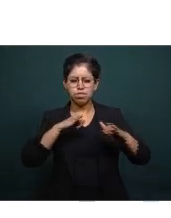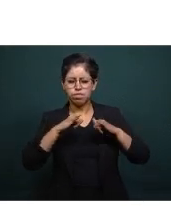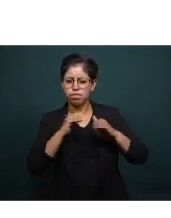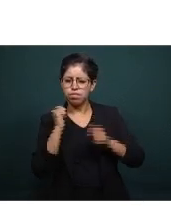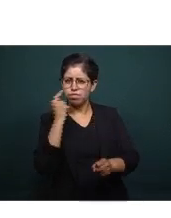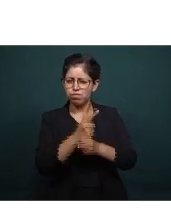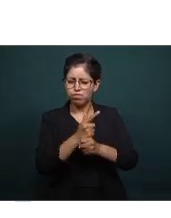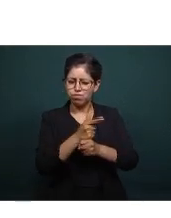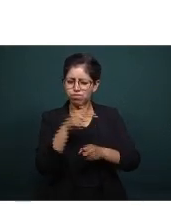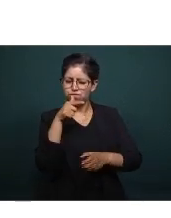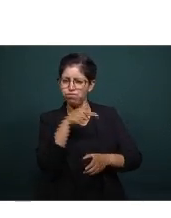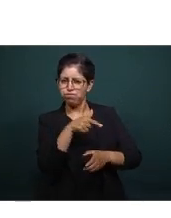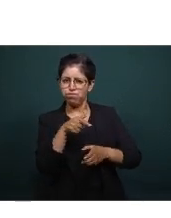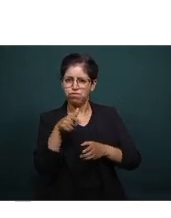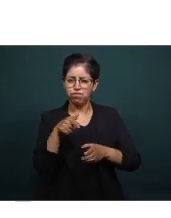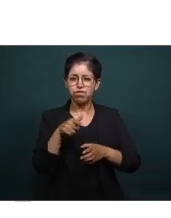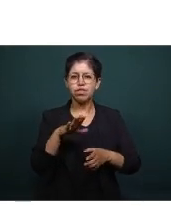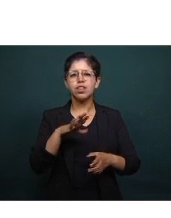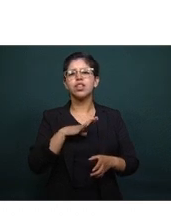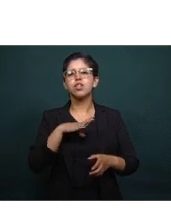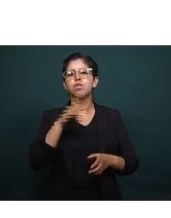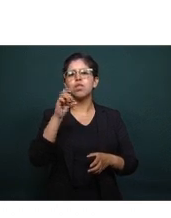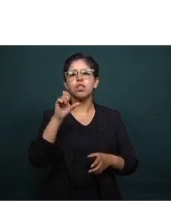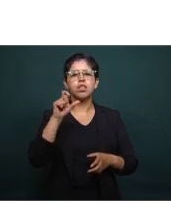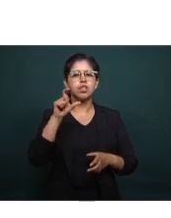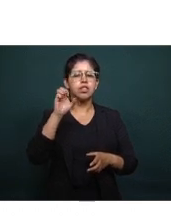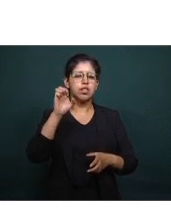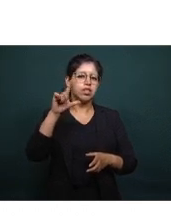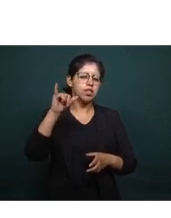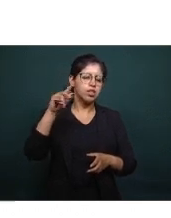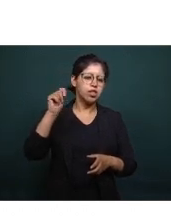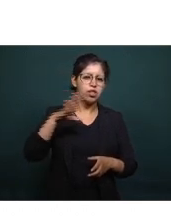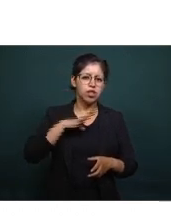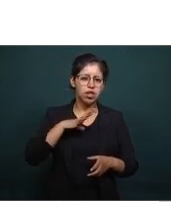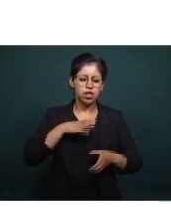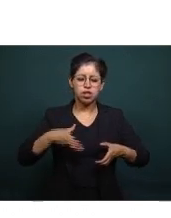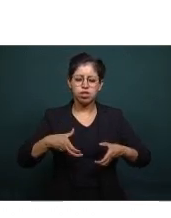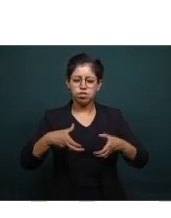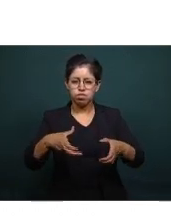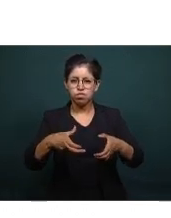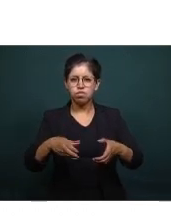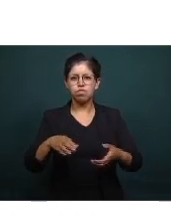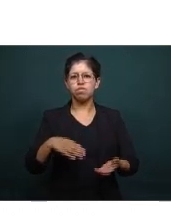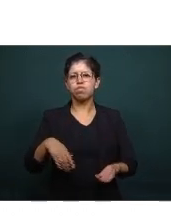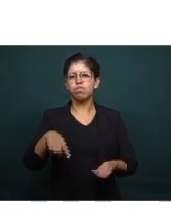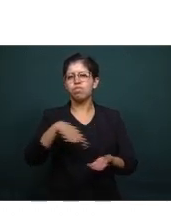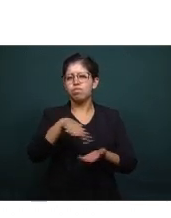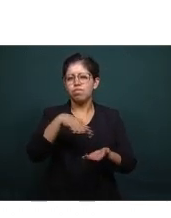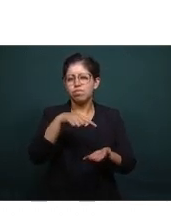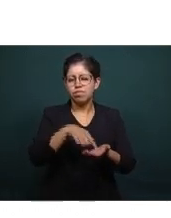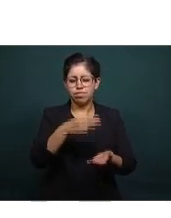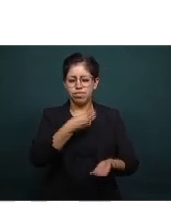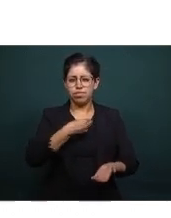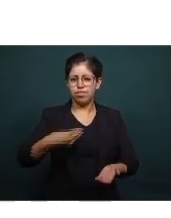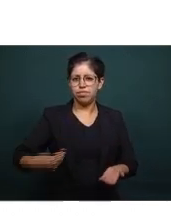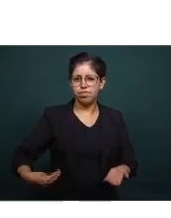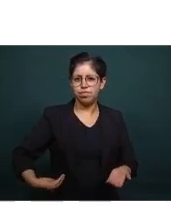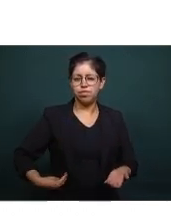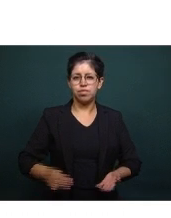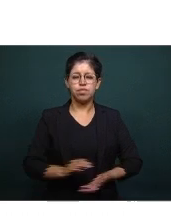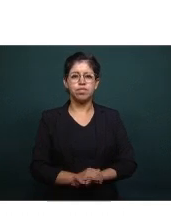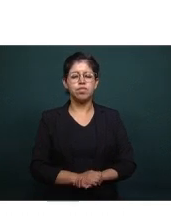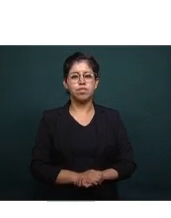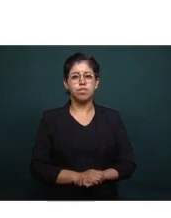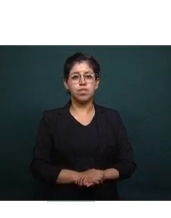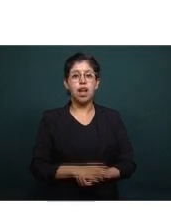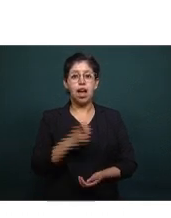puntual con delito, calle, colonia, horario y municipio. A